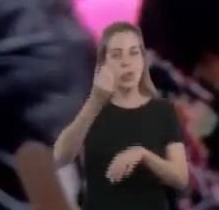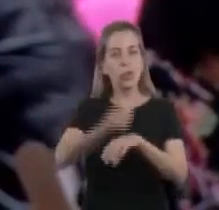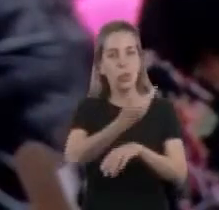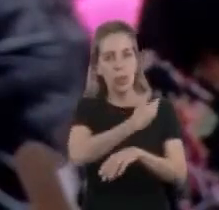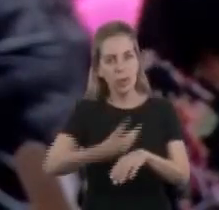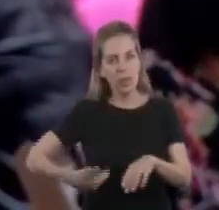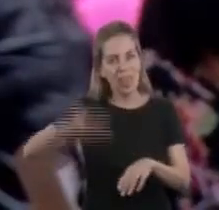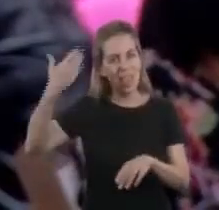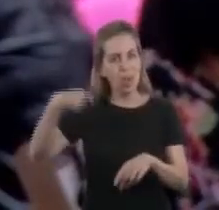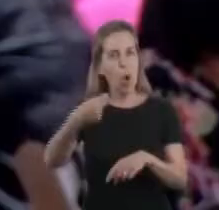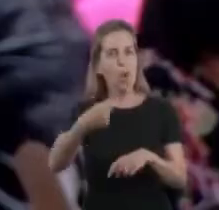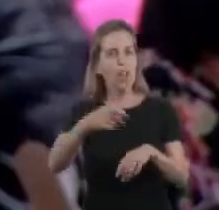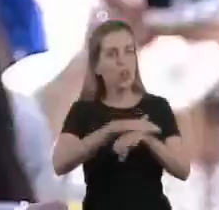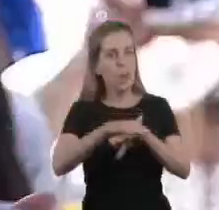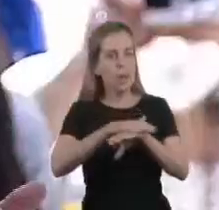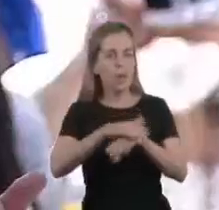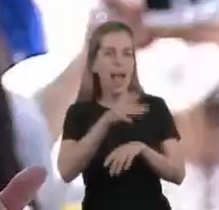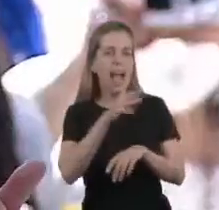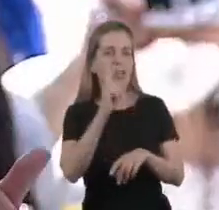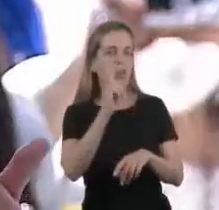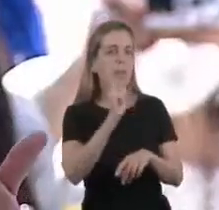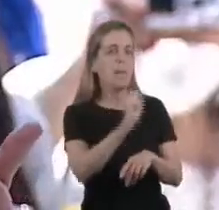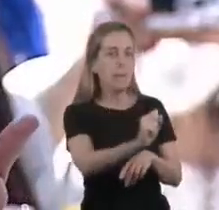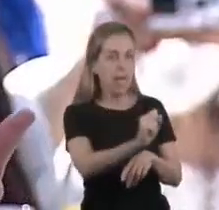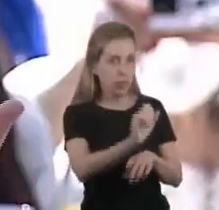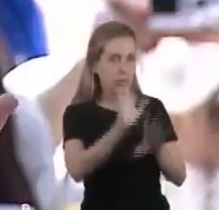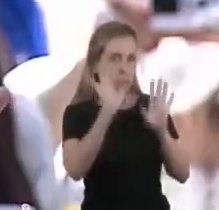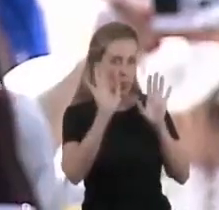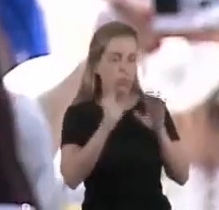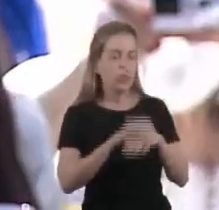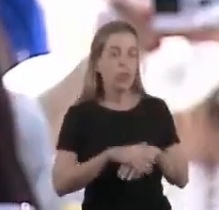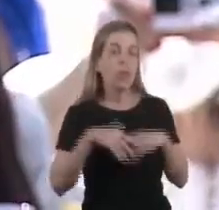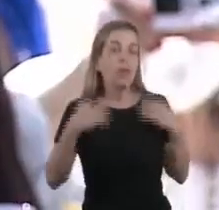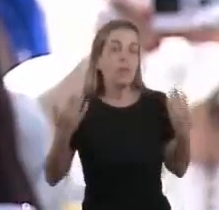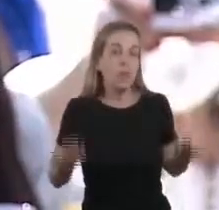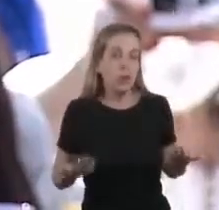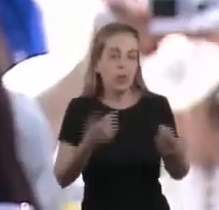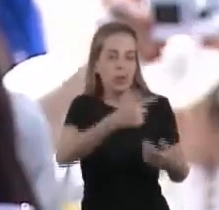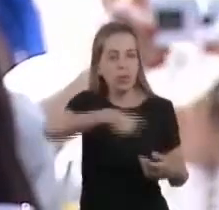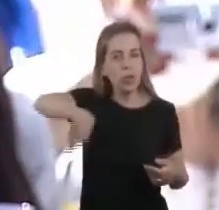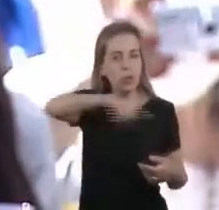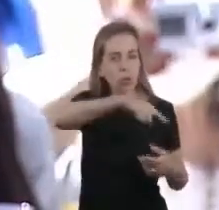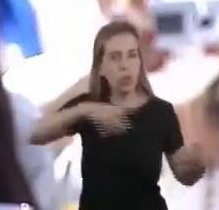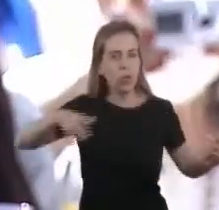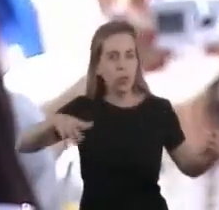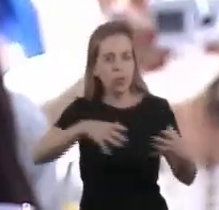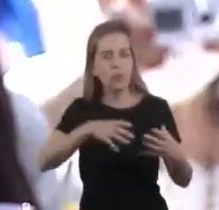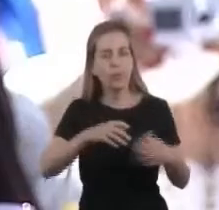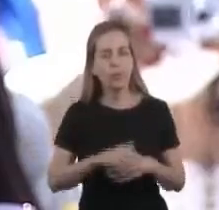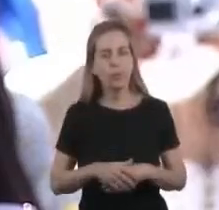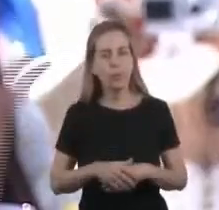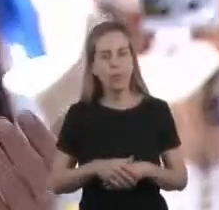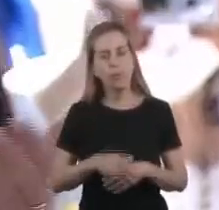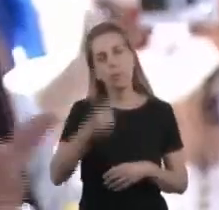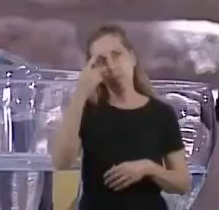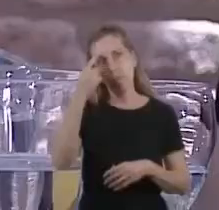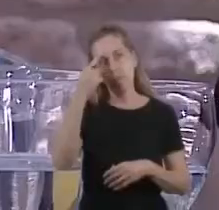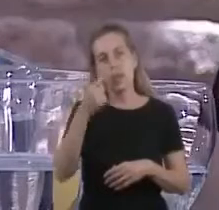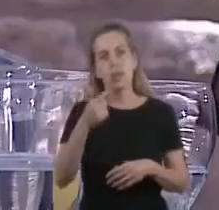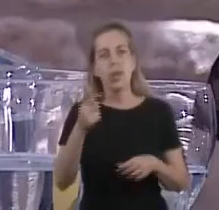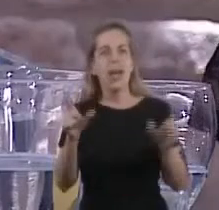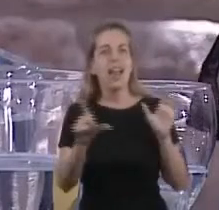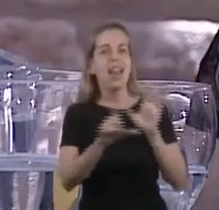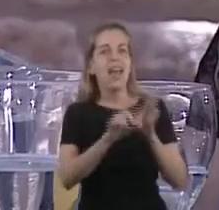jubilación mínima era de 14.000 pesos. Y entonces construimos una nueva ley, una